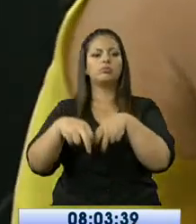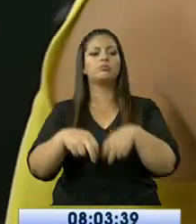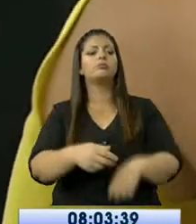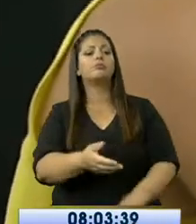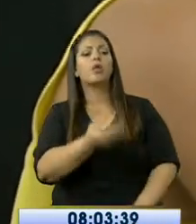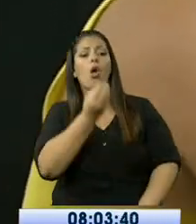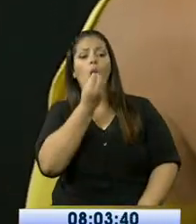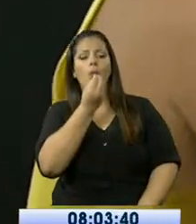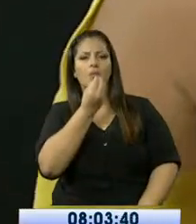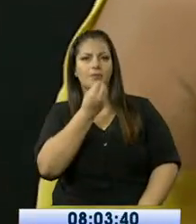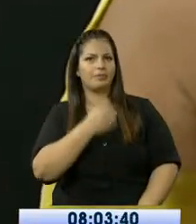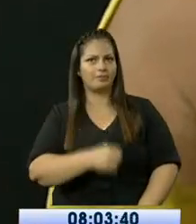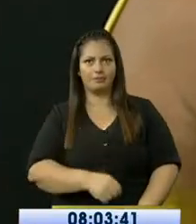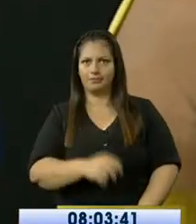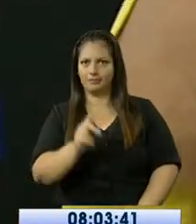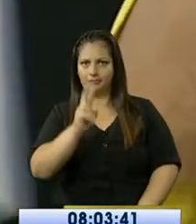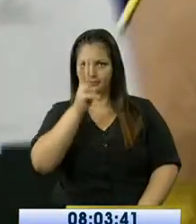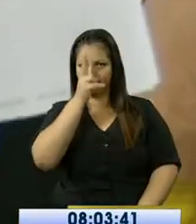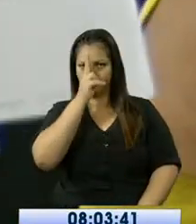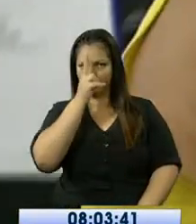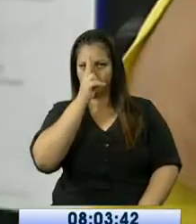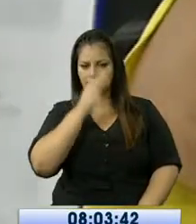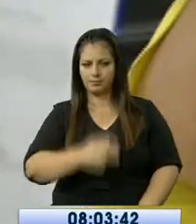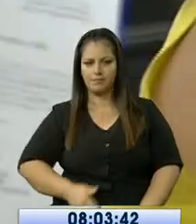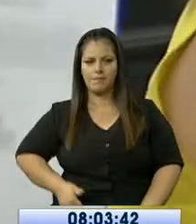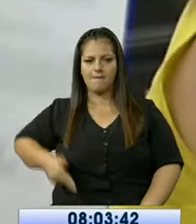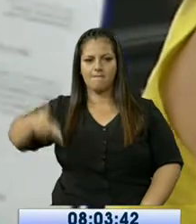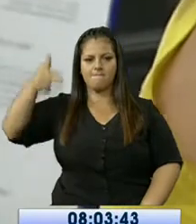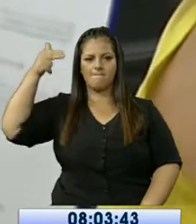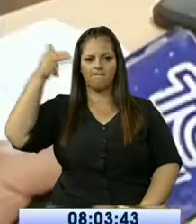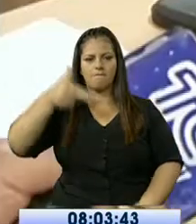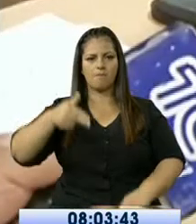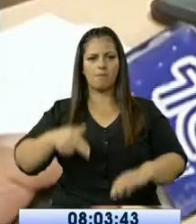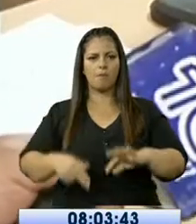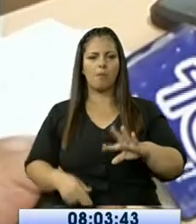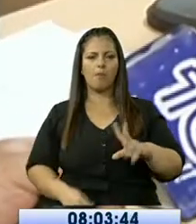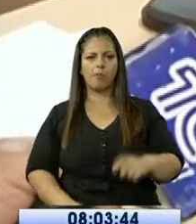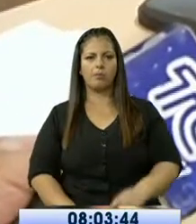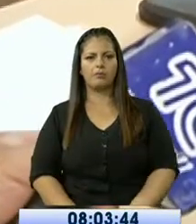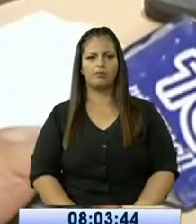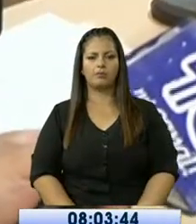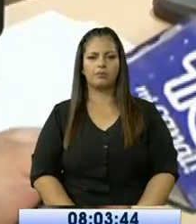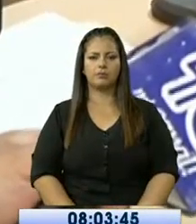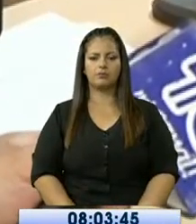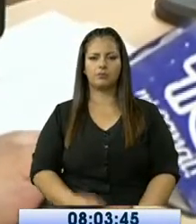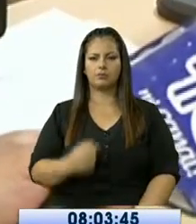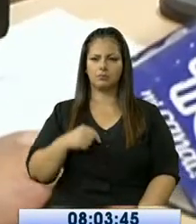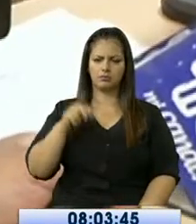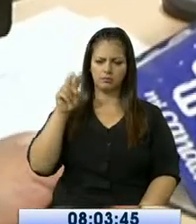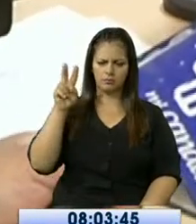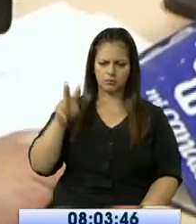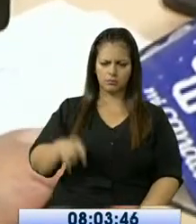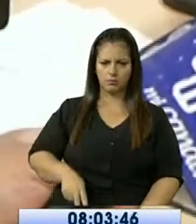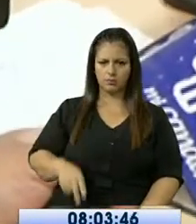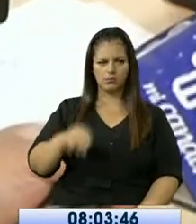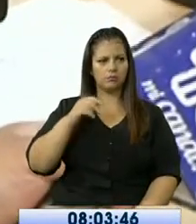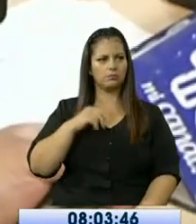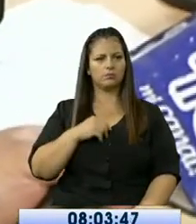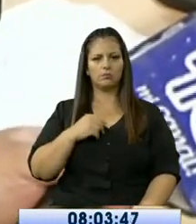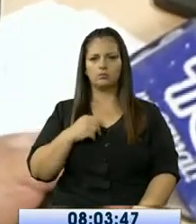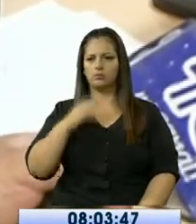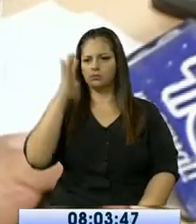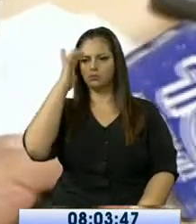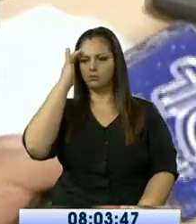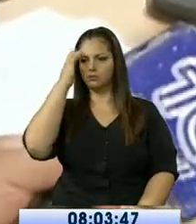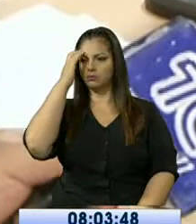principio hubo algo en ellos que le despertó desconfianza. Yo estaba como nervioso porque solo me quedaba viendo fijamente. Entonces de ahí